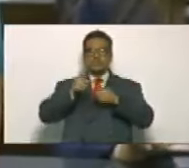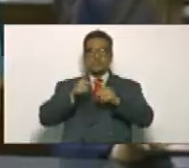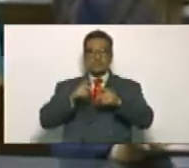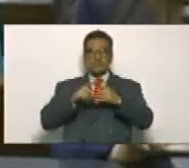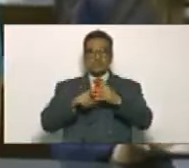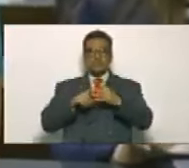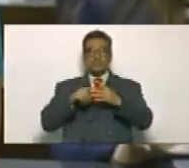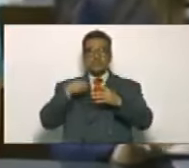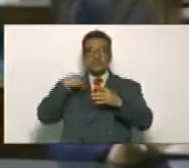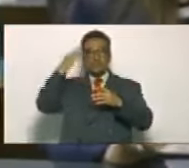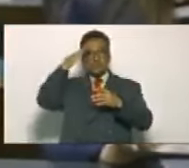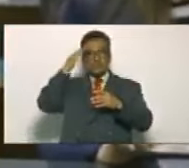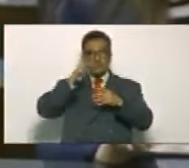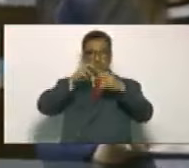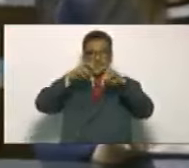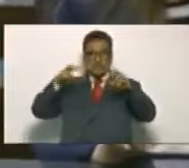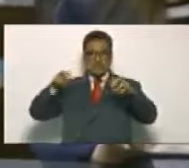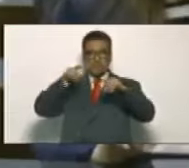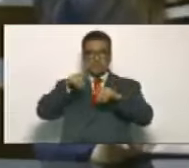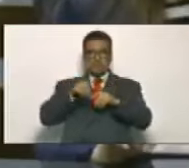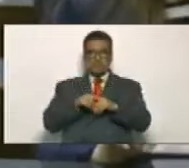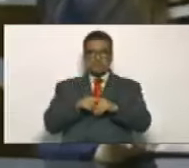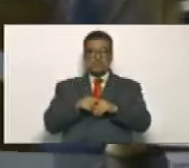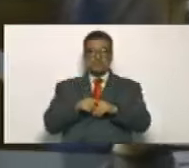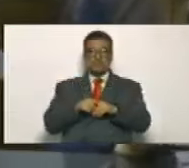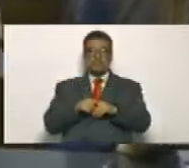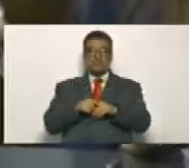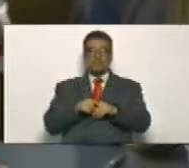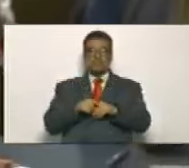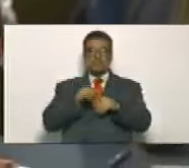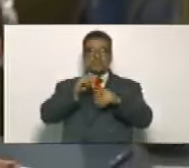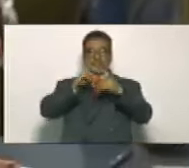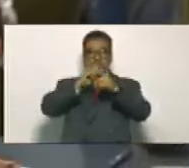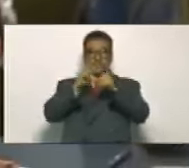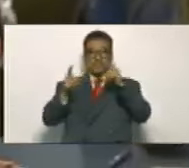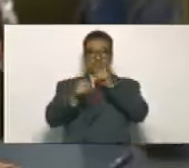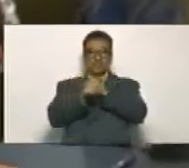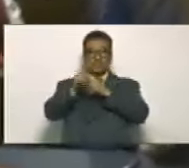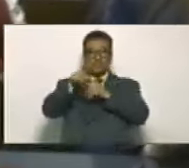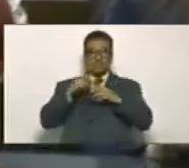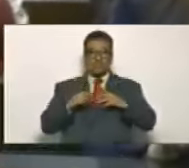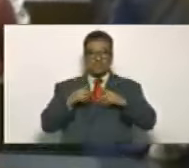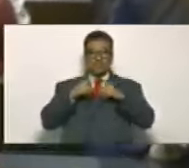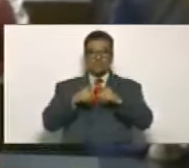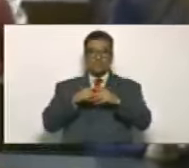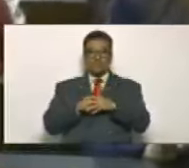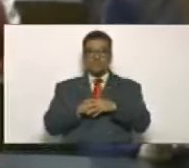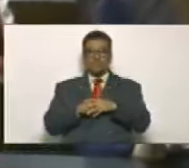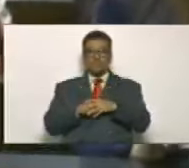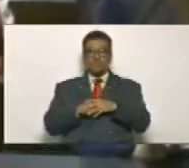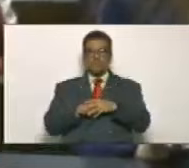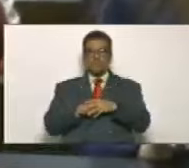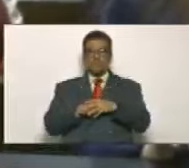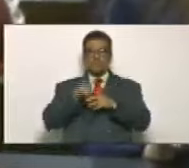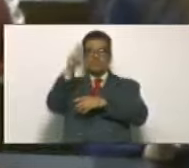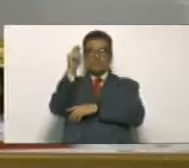manera ser coherentes con el epígrafo y bueno, entonces hagamos el cambio que tengamos que hacer ahorita y de acuerdo con la propuesta del